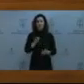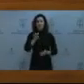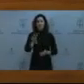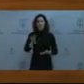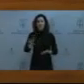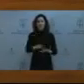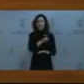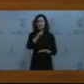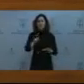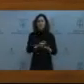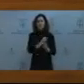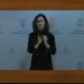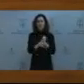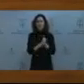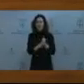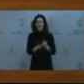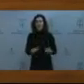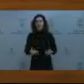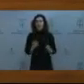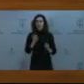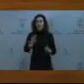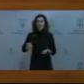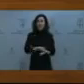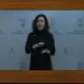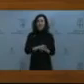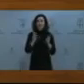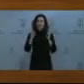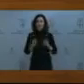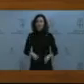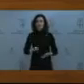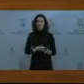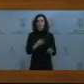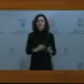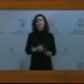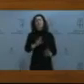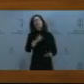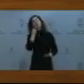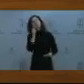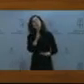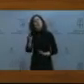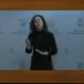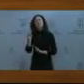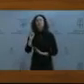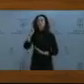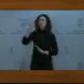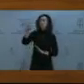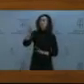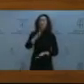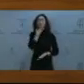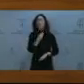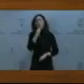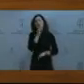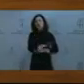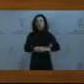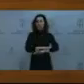estuvo sin plan, pero oigan, que queda muy bien en el PowerPoint del Ministerio. Dicen ustedes, sí, en las líneas estratégicas que